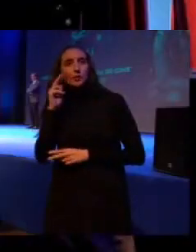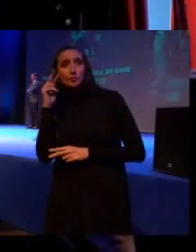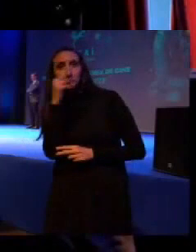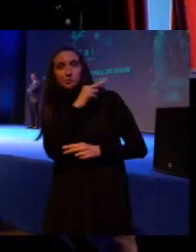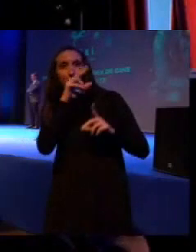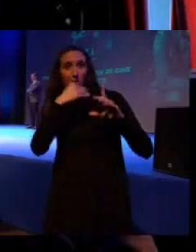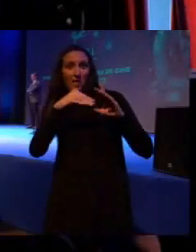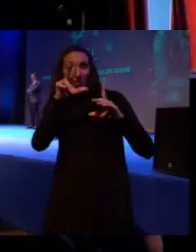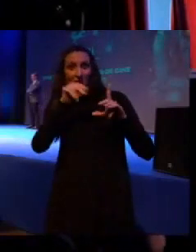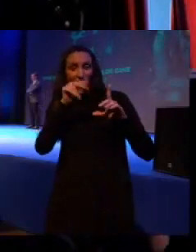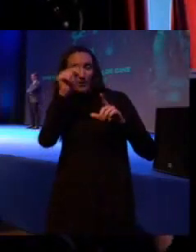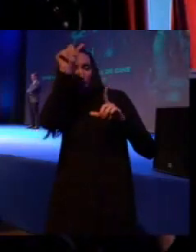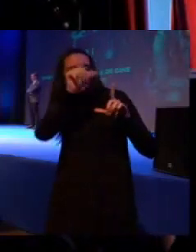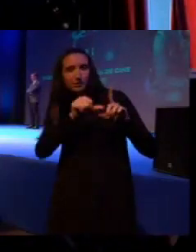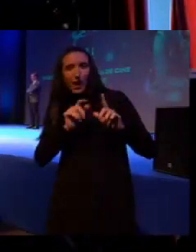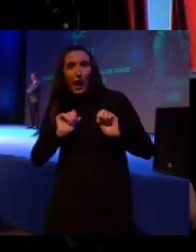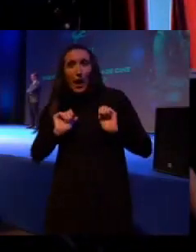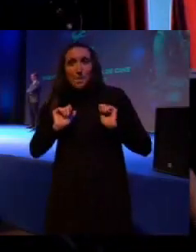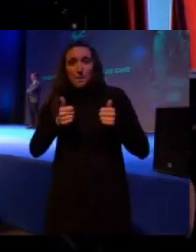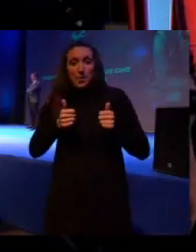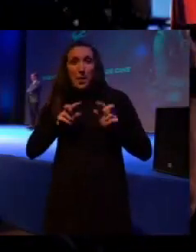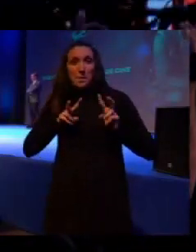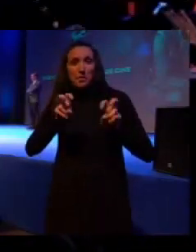habéis puesto al principio, porque